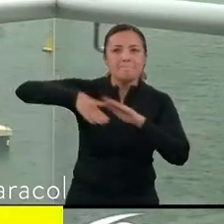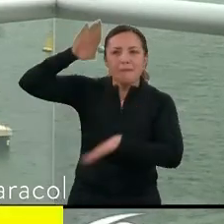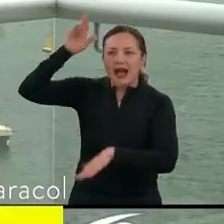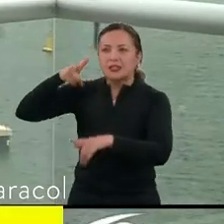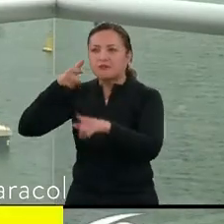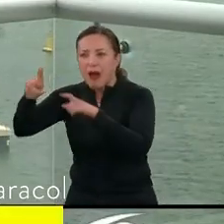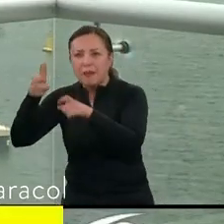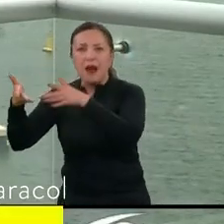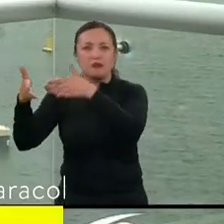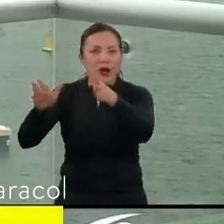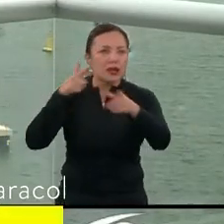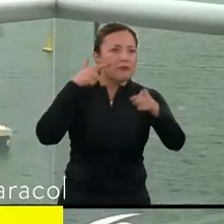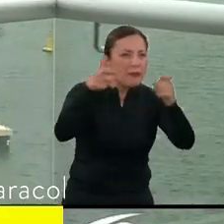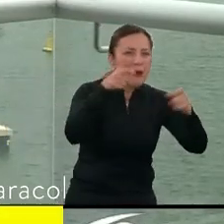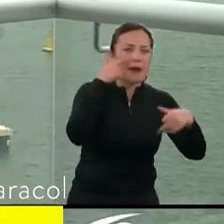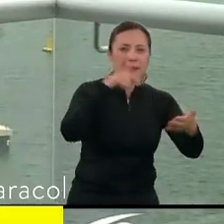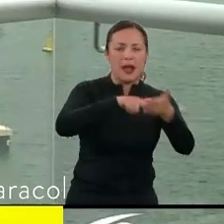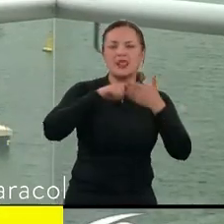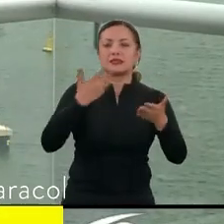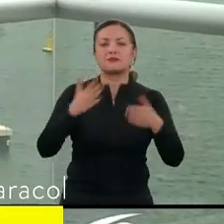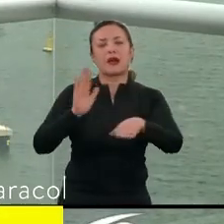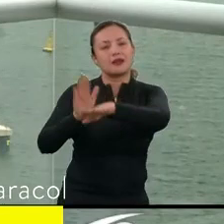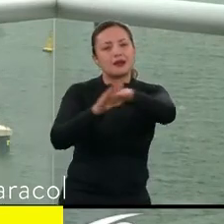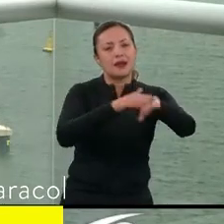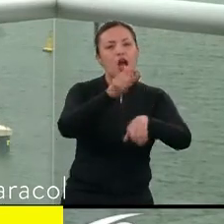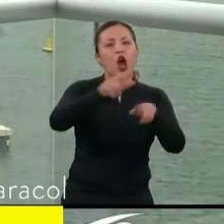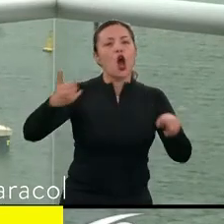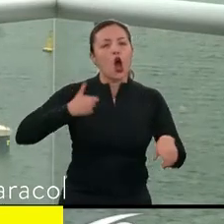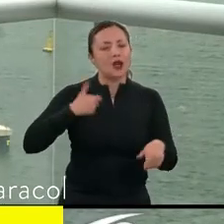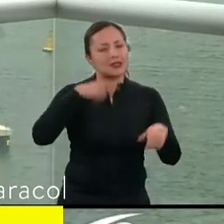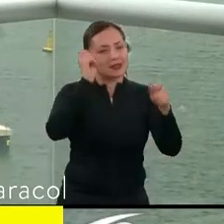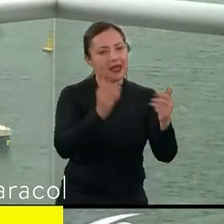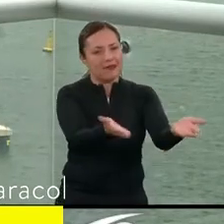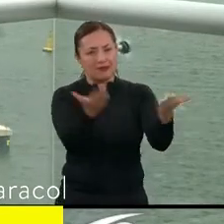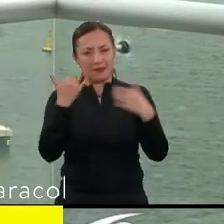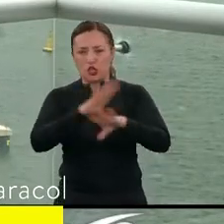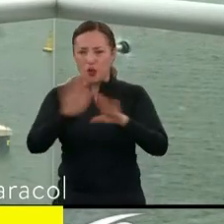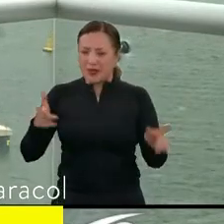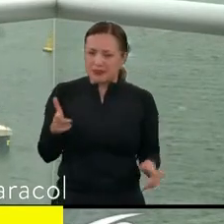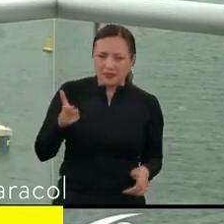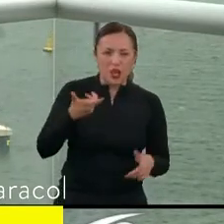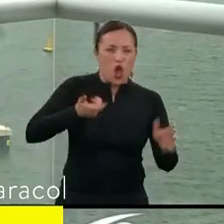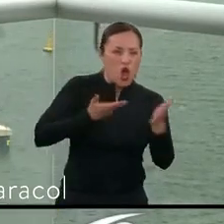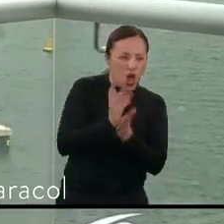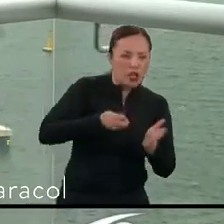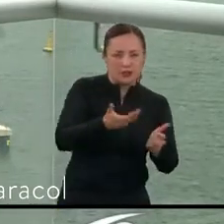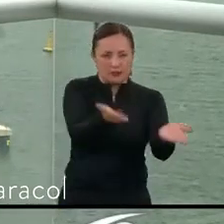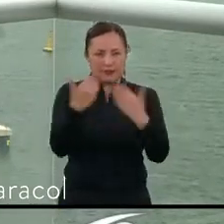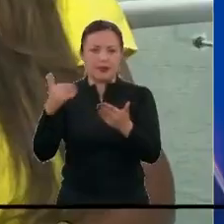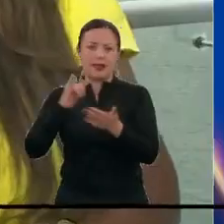homicidios, invitando a los jóvenes a entregar las armas. Es la información a esta hora desde Cartagena, Yesenia Carrillo, Noticias Caracol.